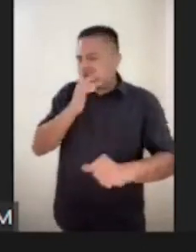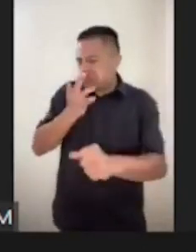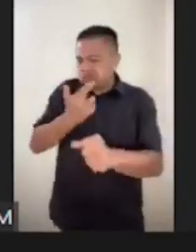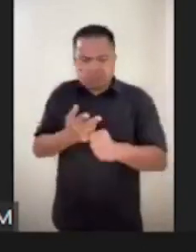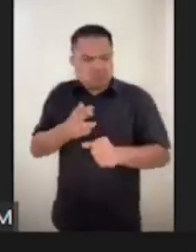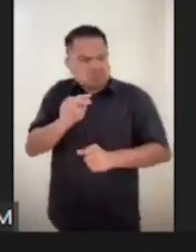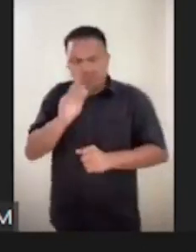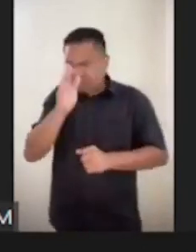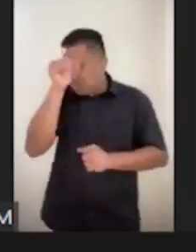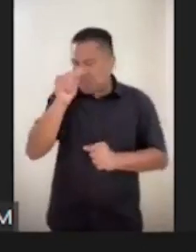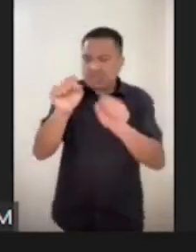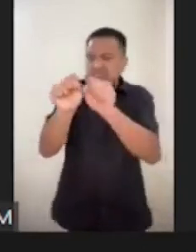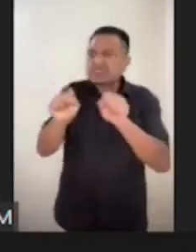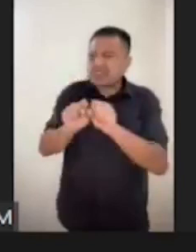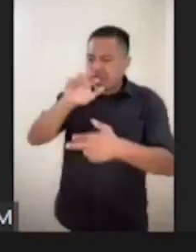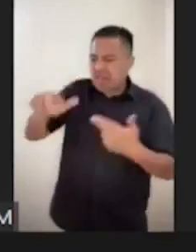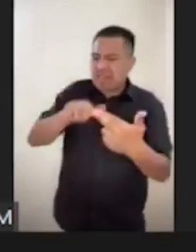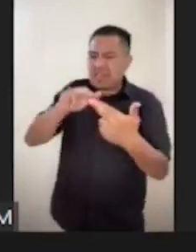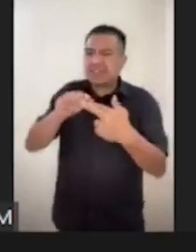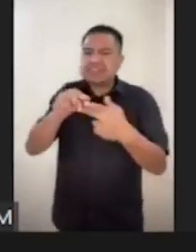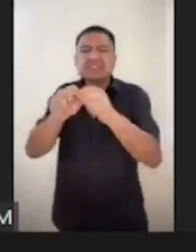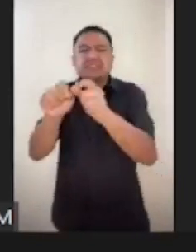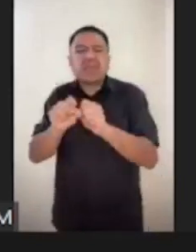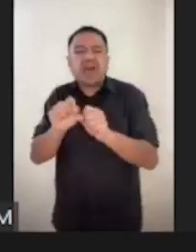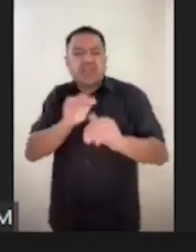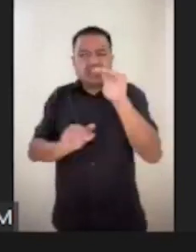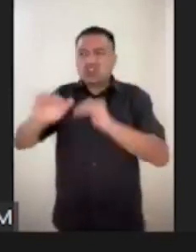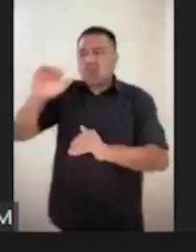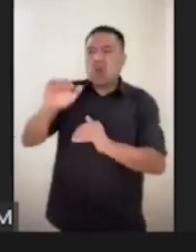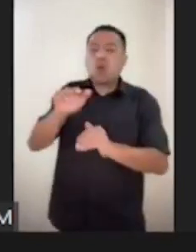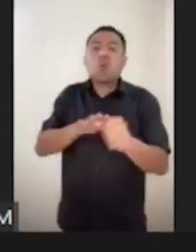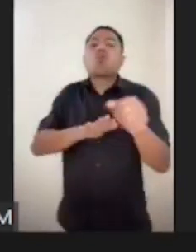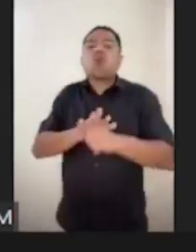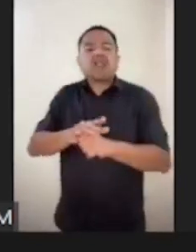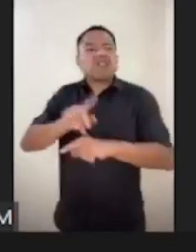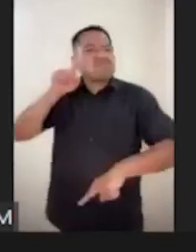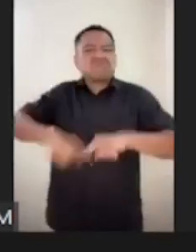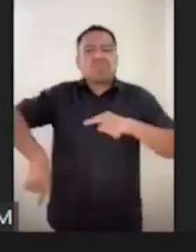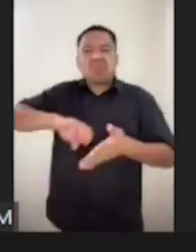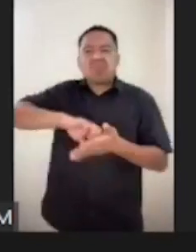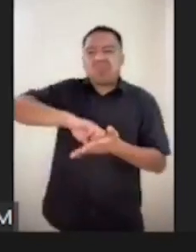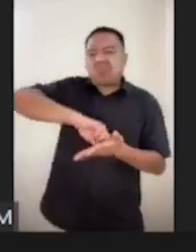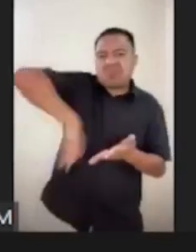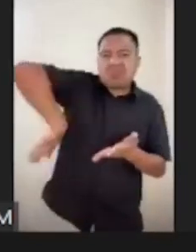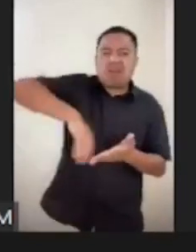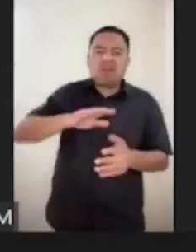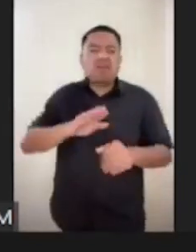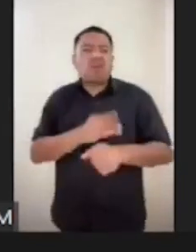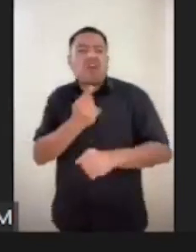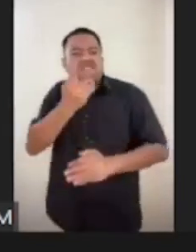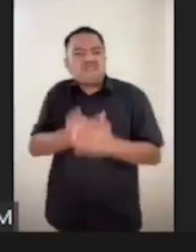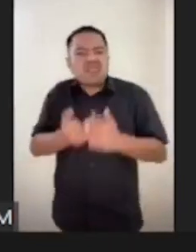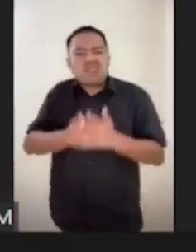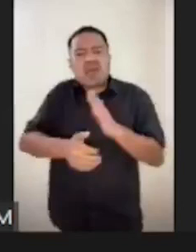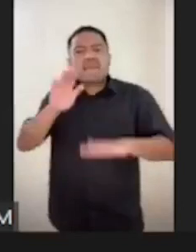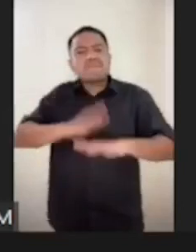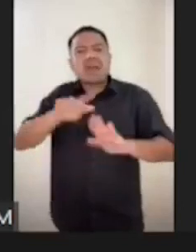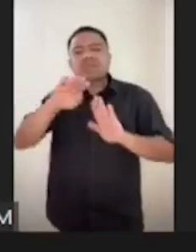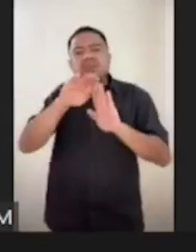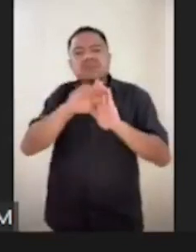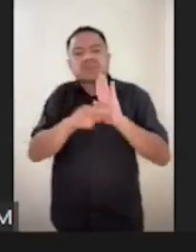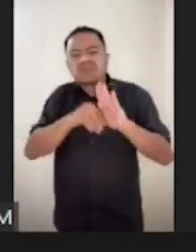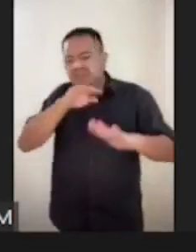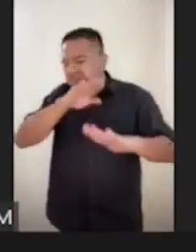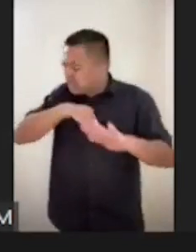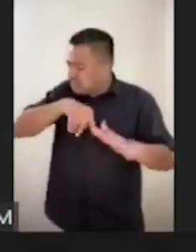promovió ante sala superior el recurso de reconsideración, el cual fue desechado de plano ya que no reunía el requisito especial de procedencia remitido al órgano